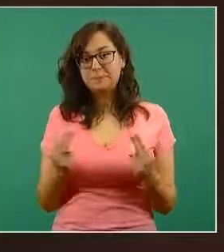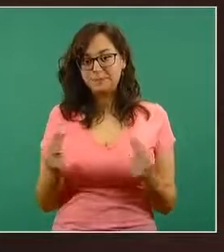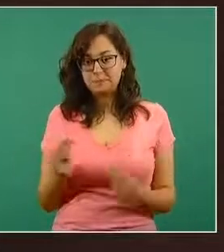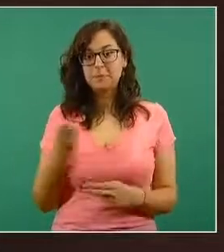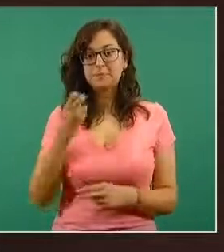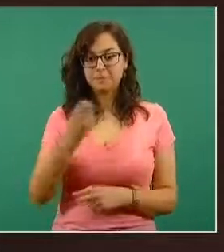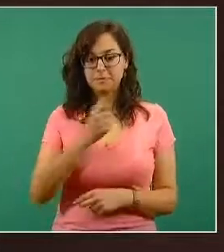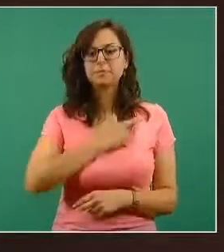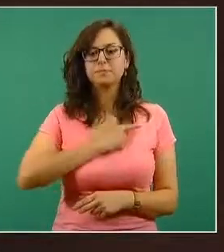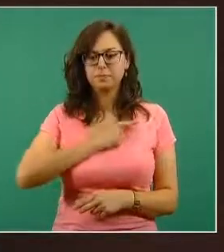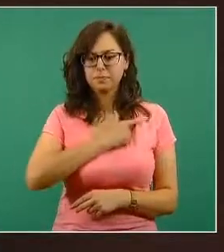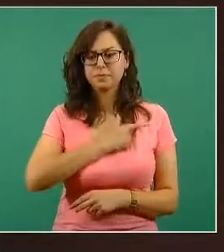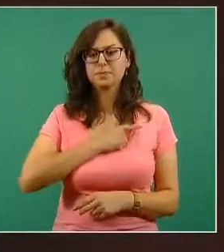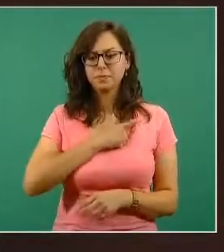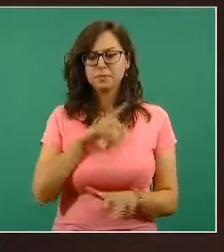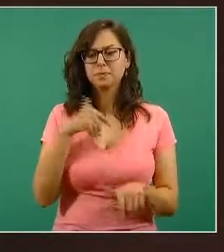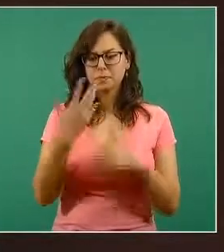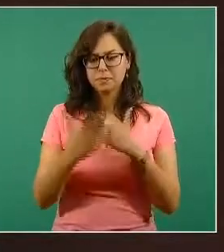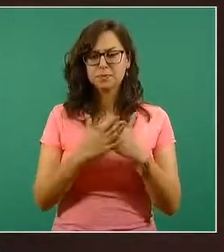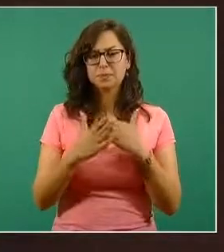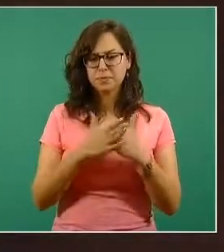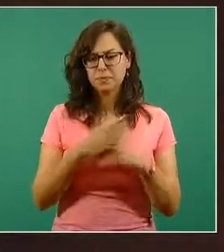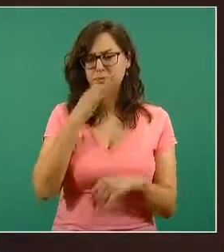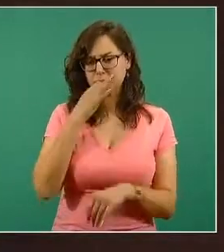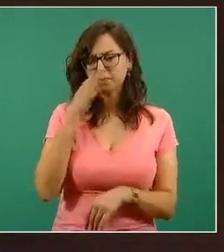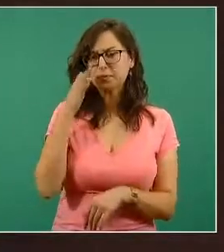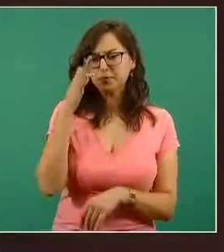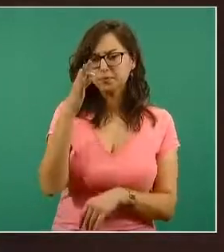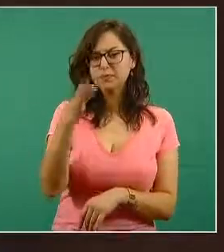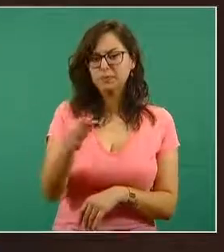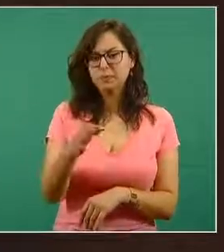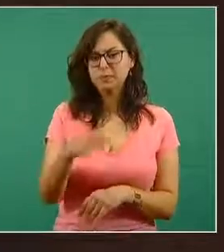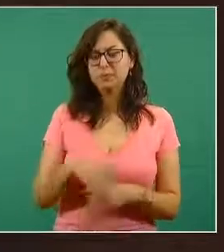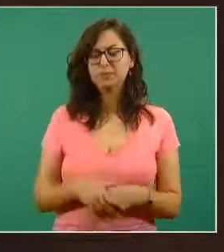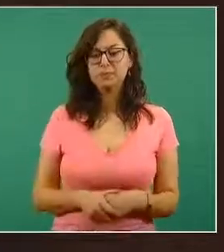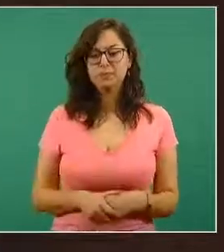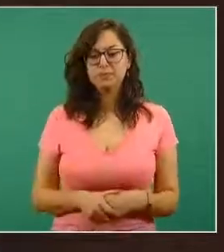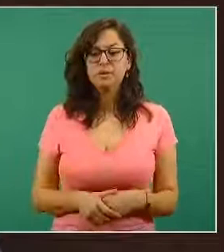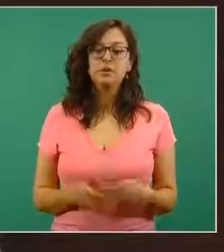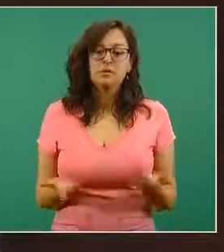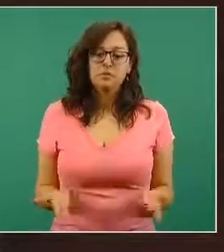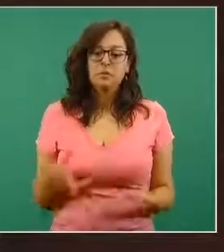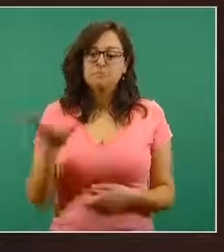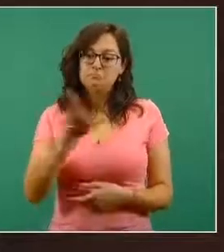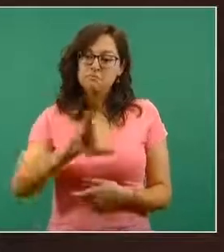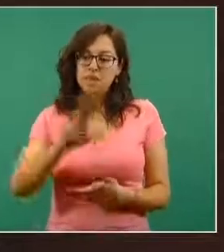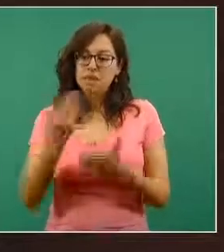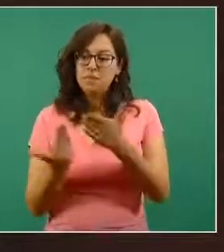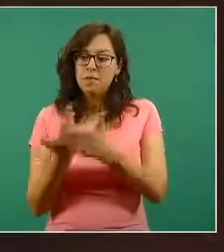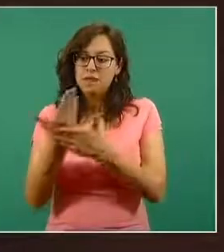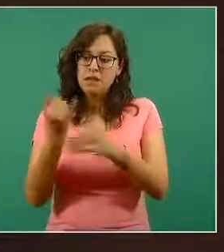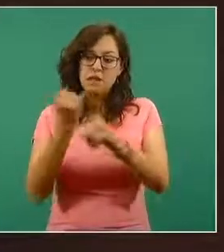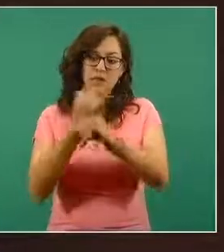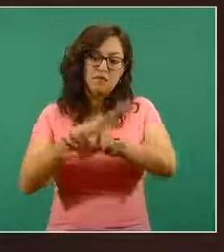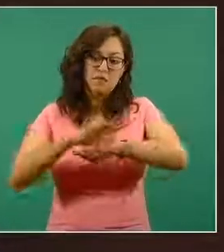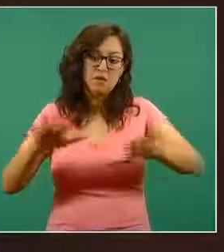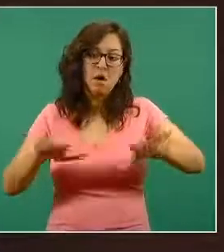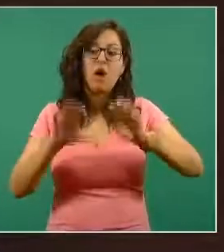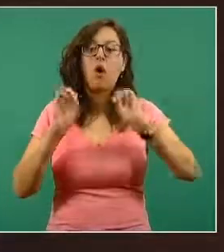podemos comunicar las preguntas específicas para que se informen, ya sea en el Pulso de la Salud, o también podemos